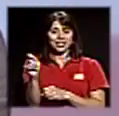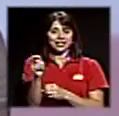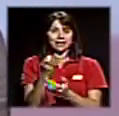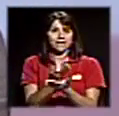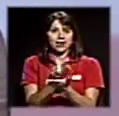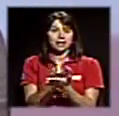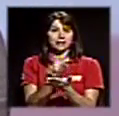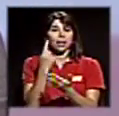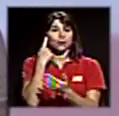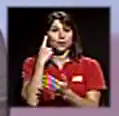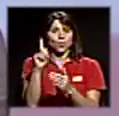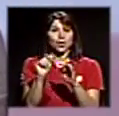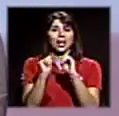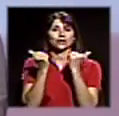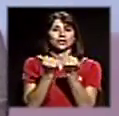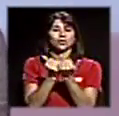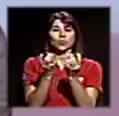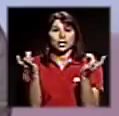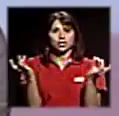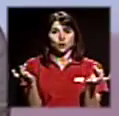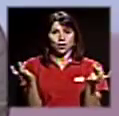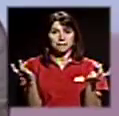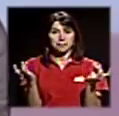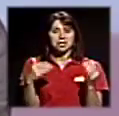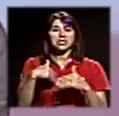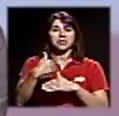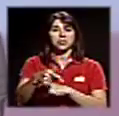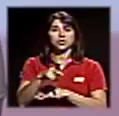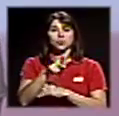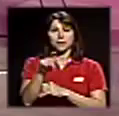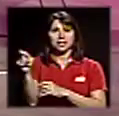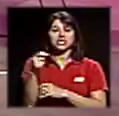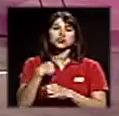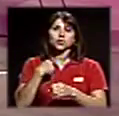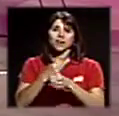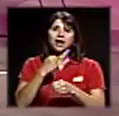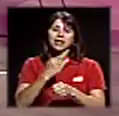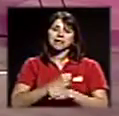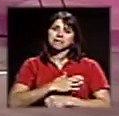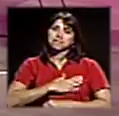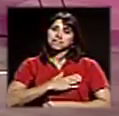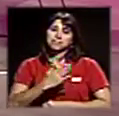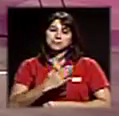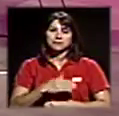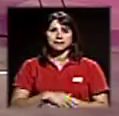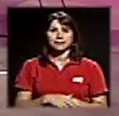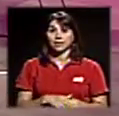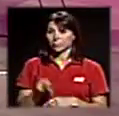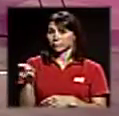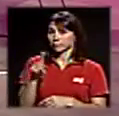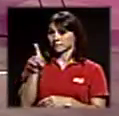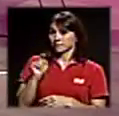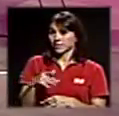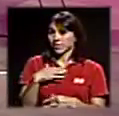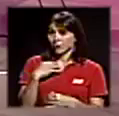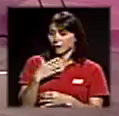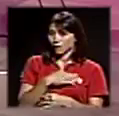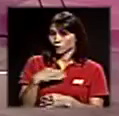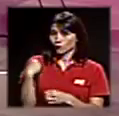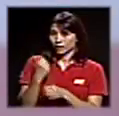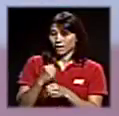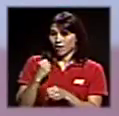financiados por la ASOYoga. Los otros 2 meses los trabajé ad honorem. Sí. ¿Te gustó el trabajo? Tanto como